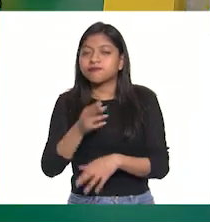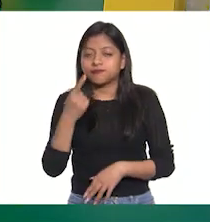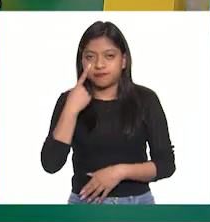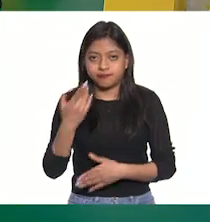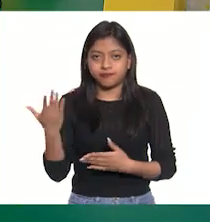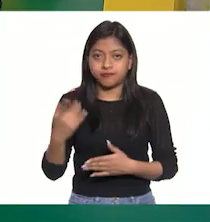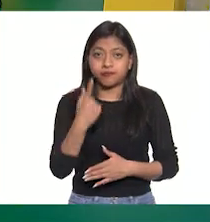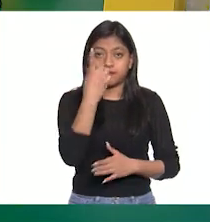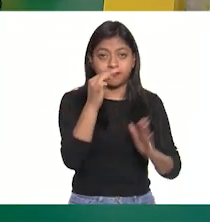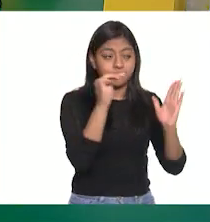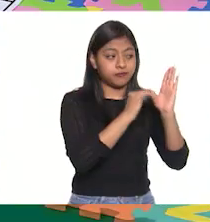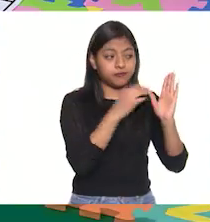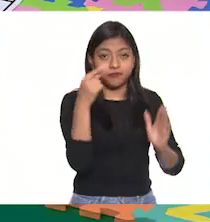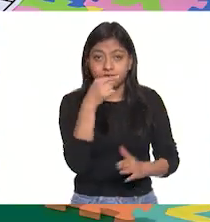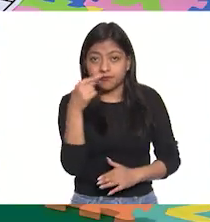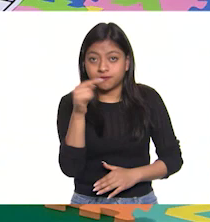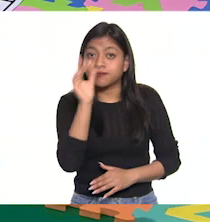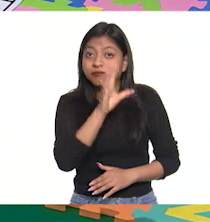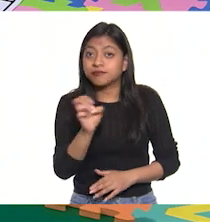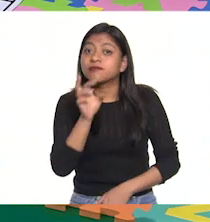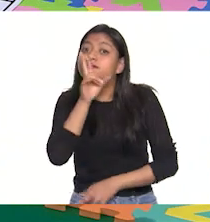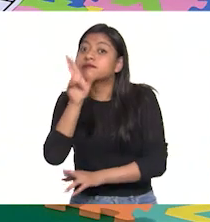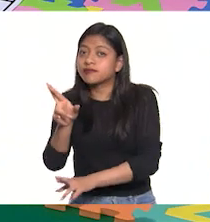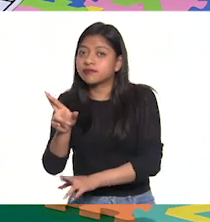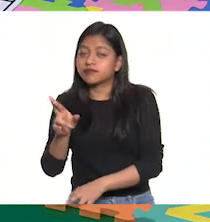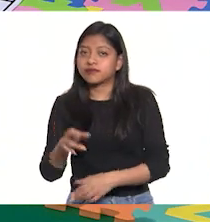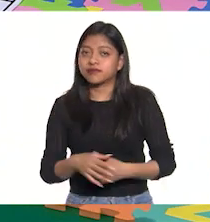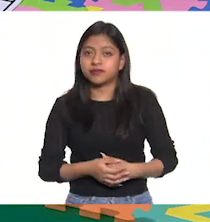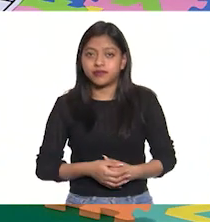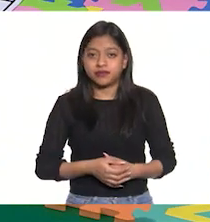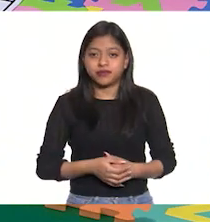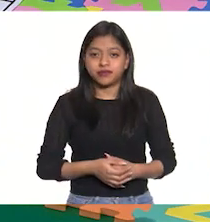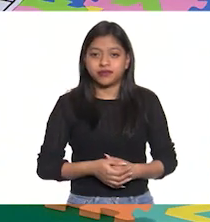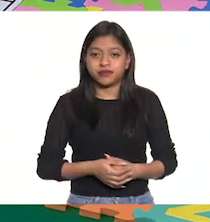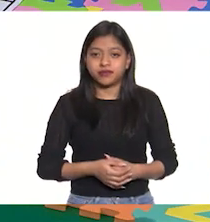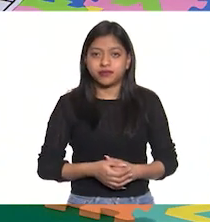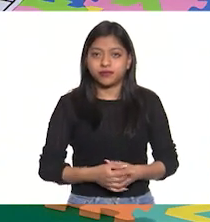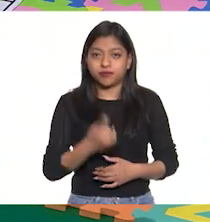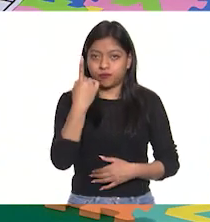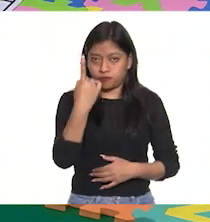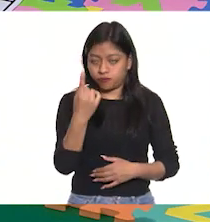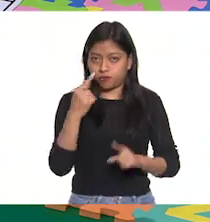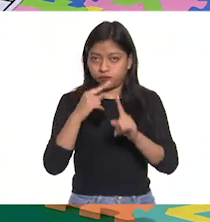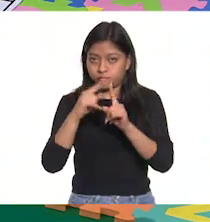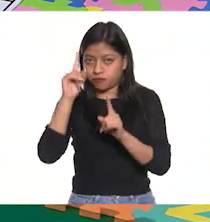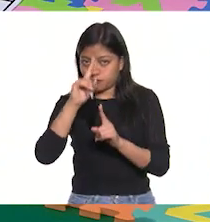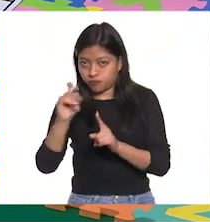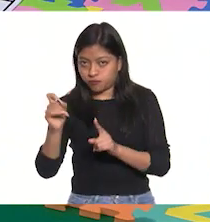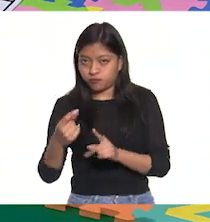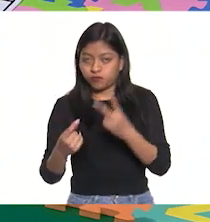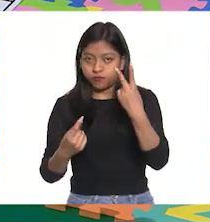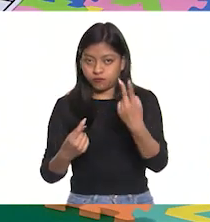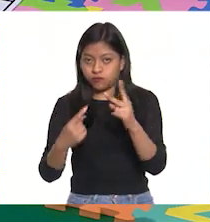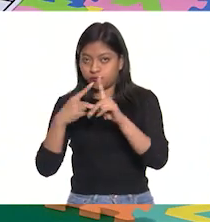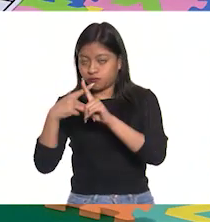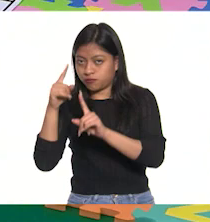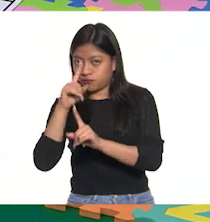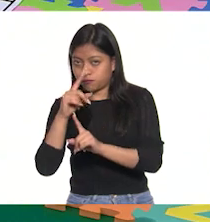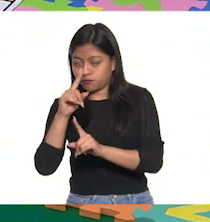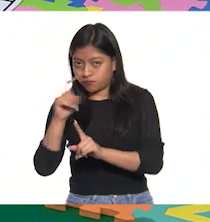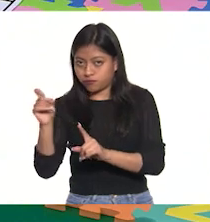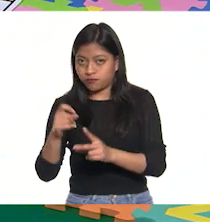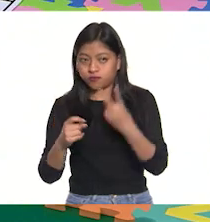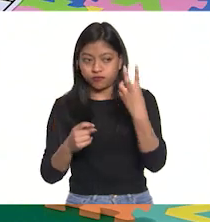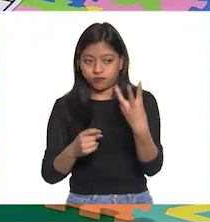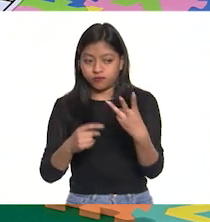Pues 1000 menos 500 son... Tenemos una centena, dos centenas...